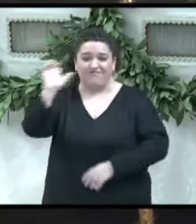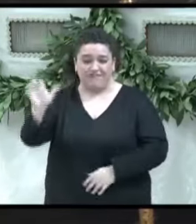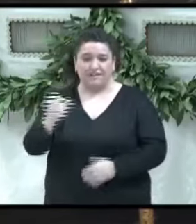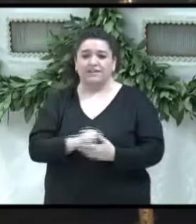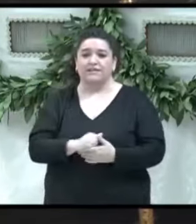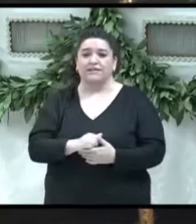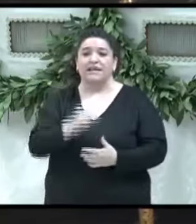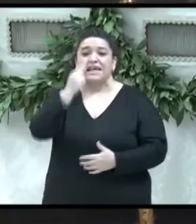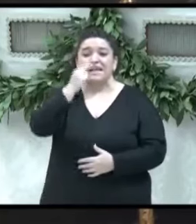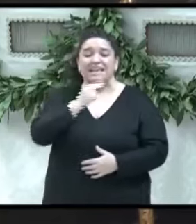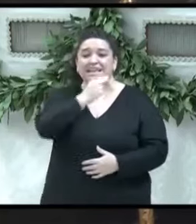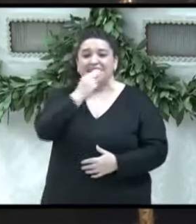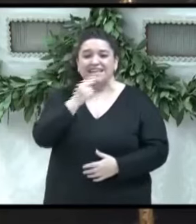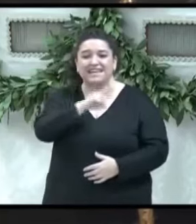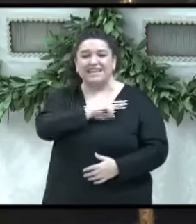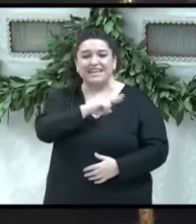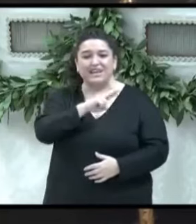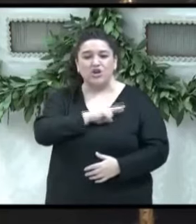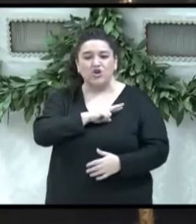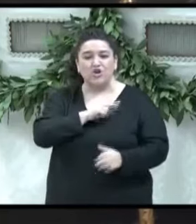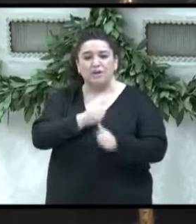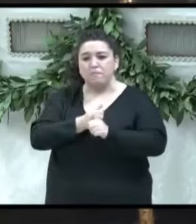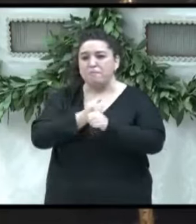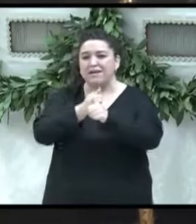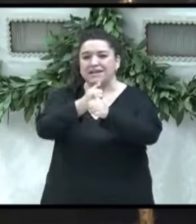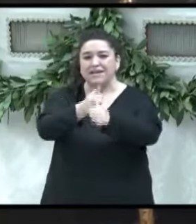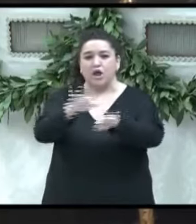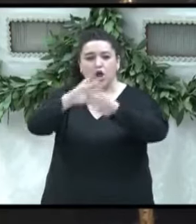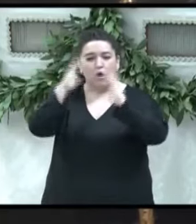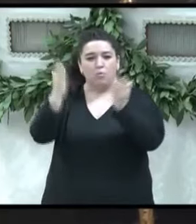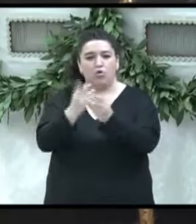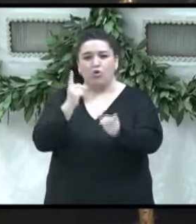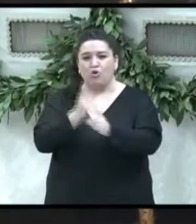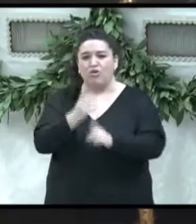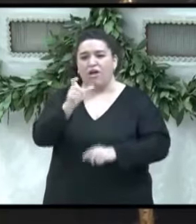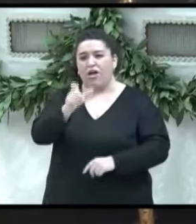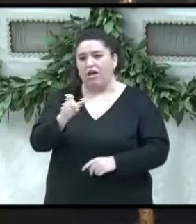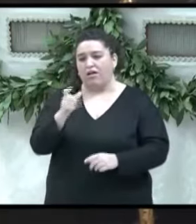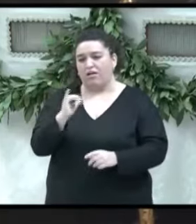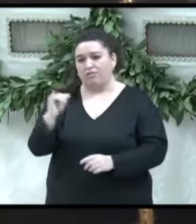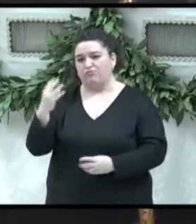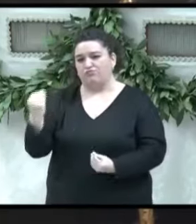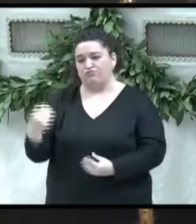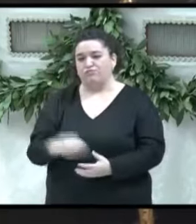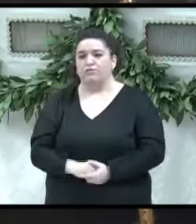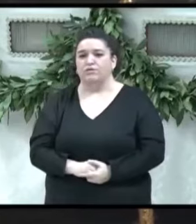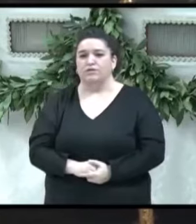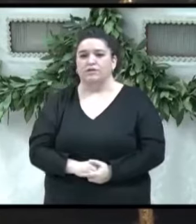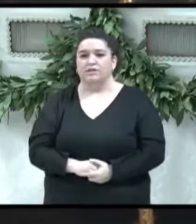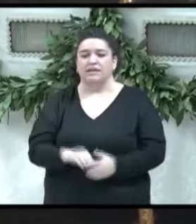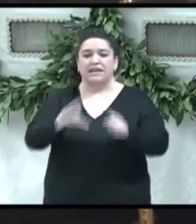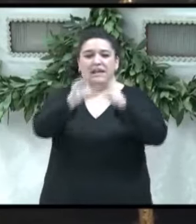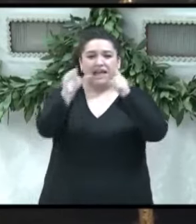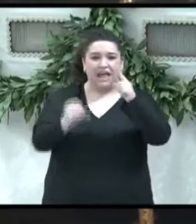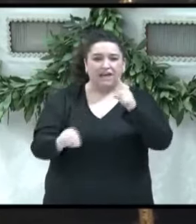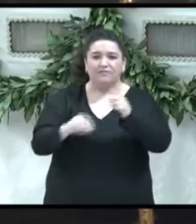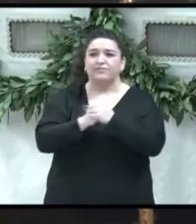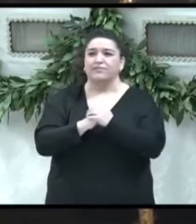el cristianismo es la religión más perseguida del mundo en